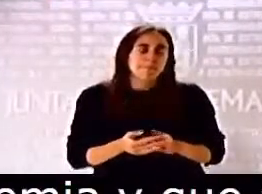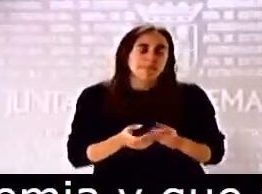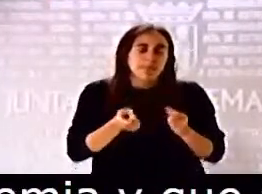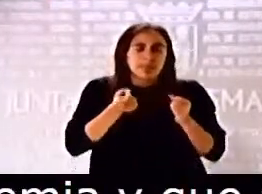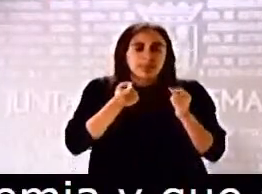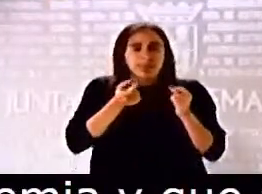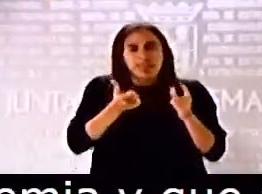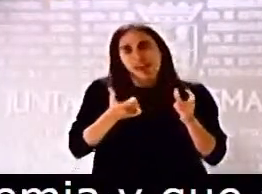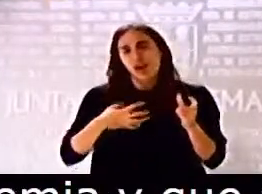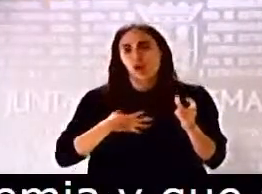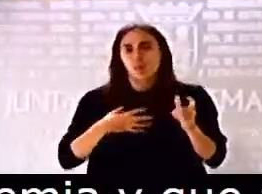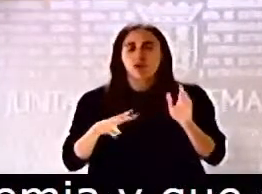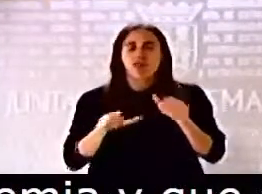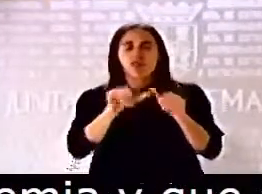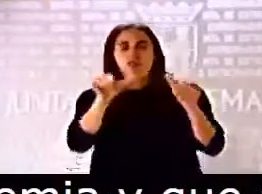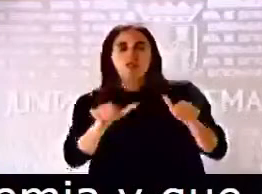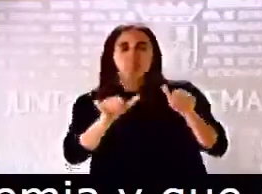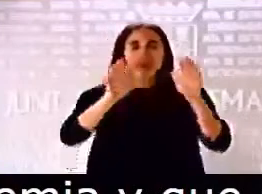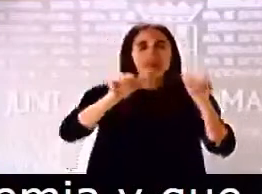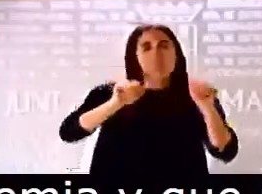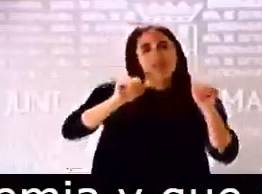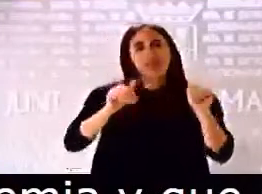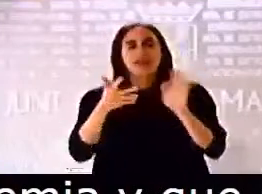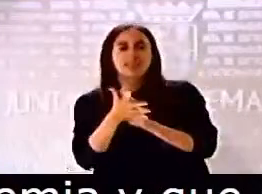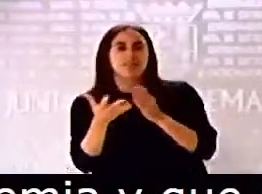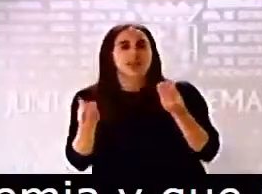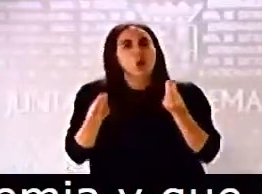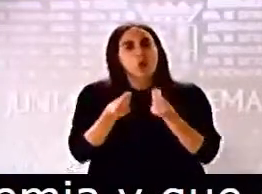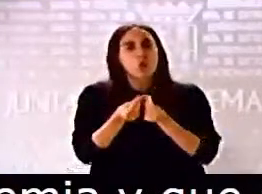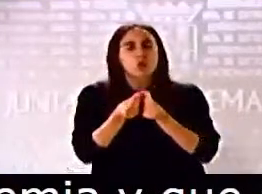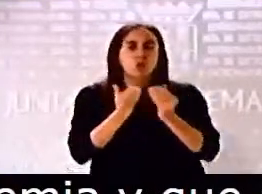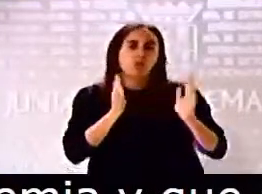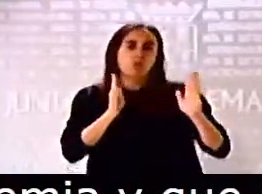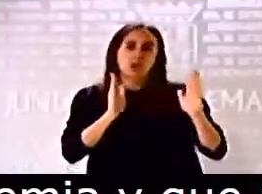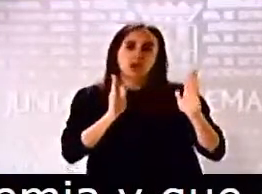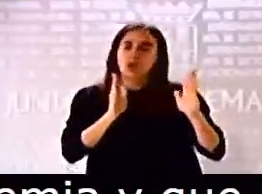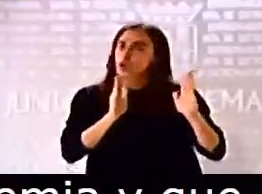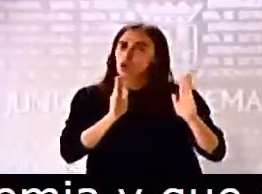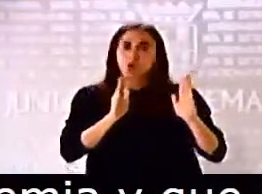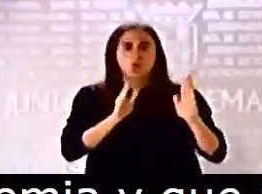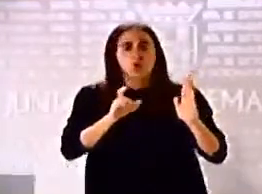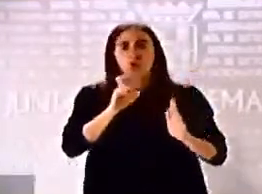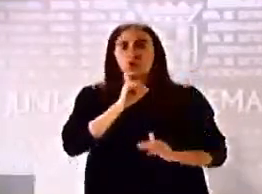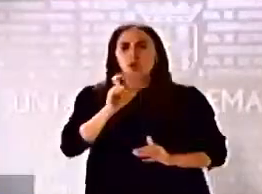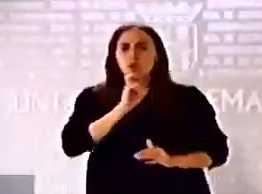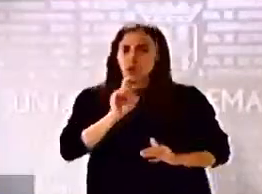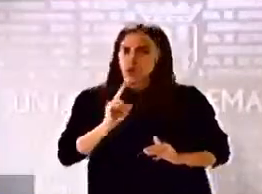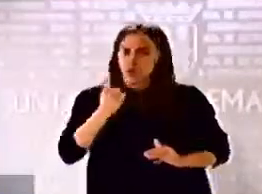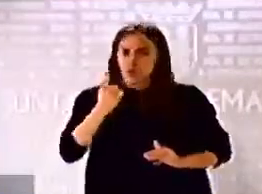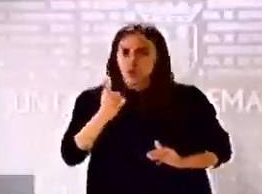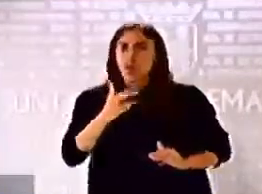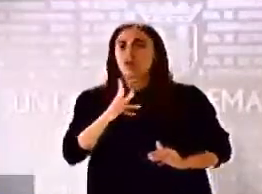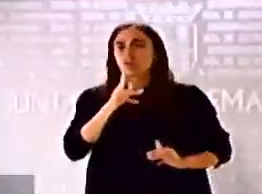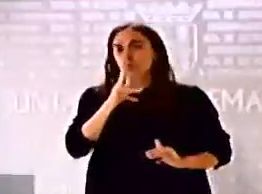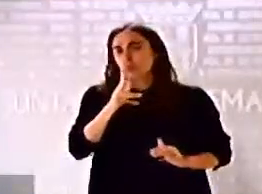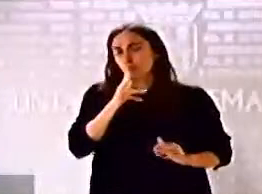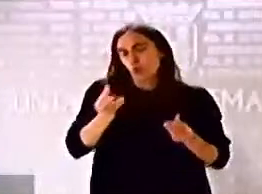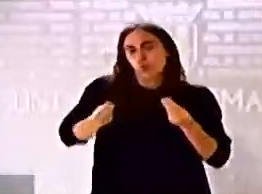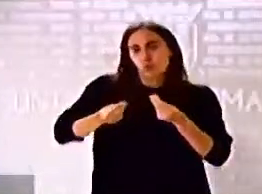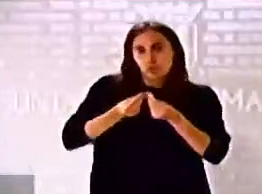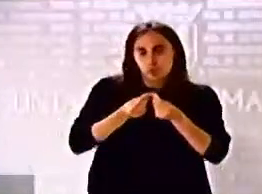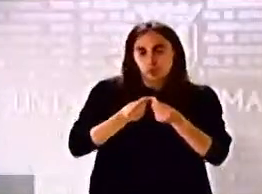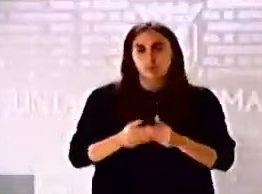la despedida y no han podido acompañarle en los momentos más difíciles de su vida como a ellos les hubiese gustado,